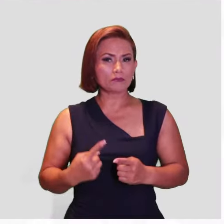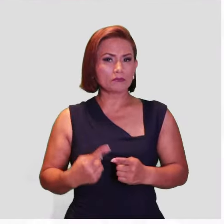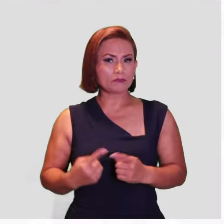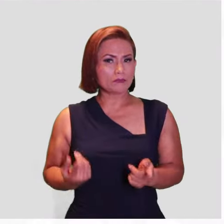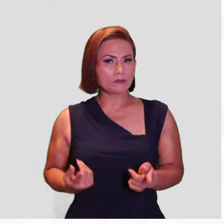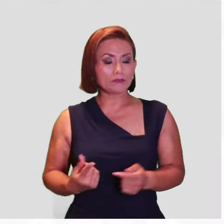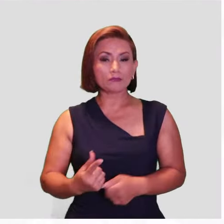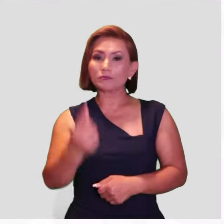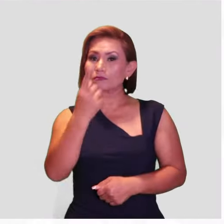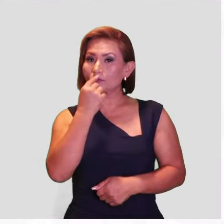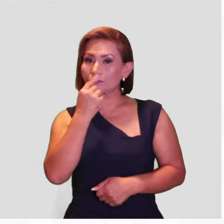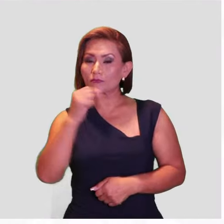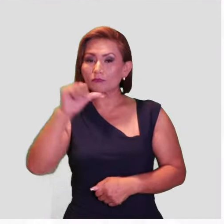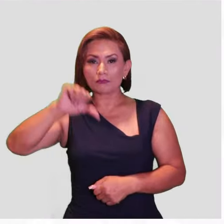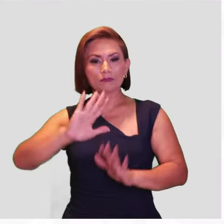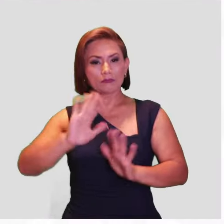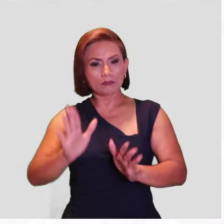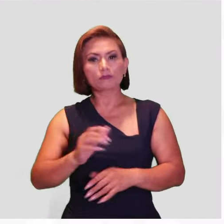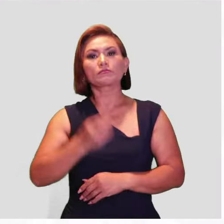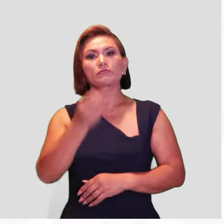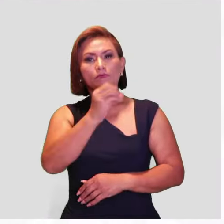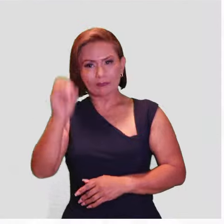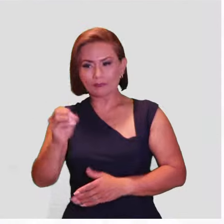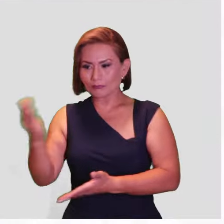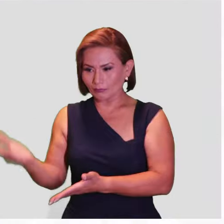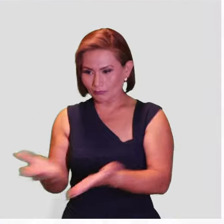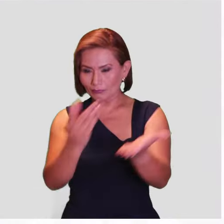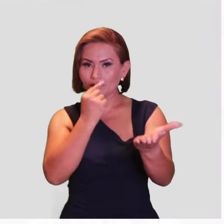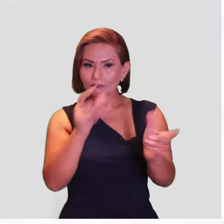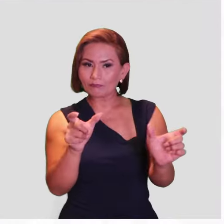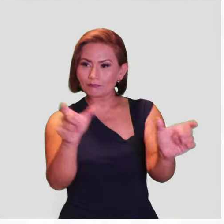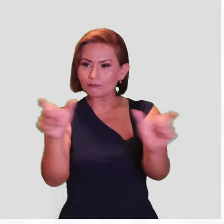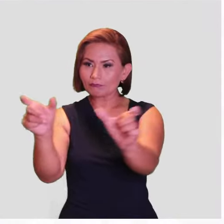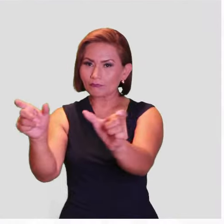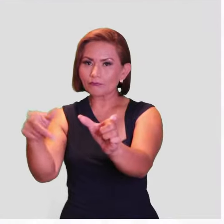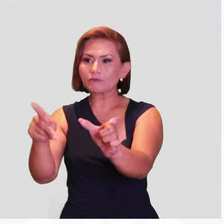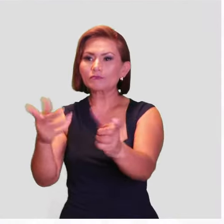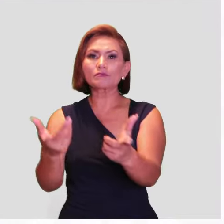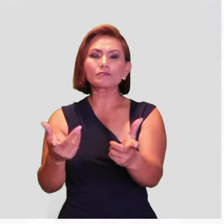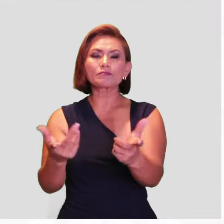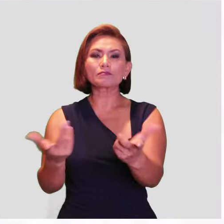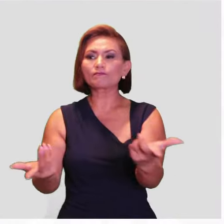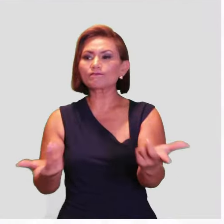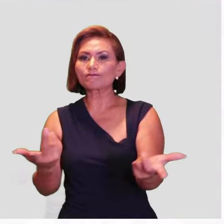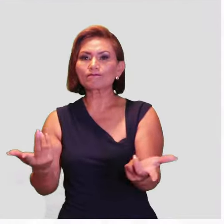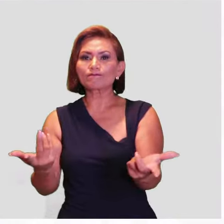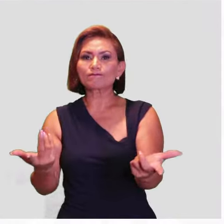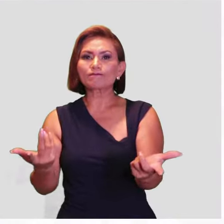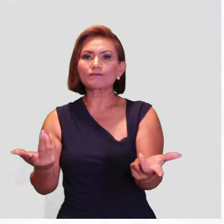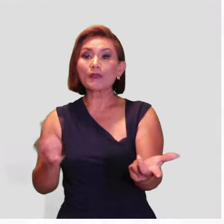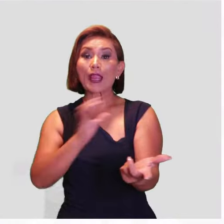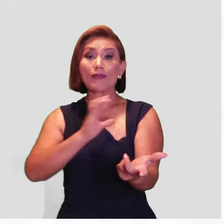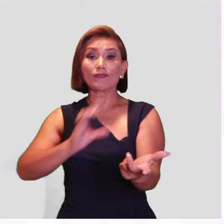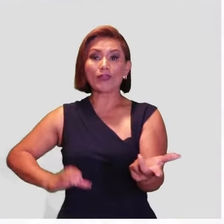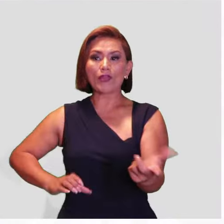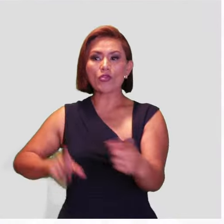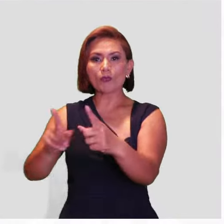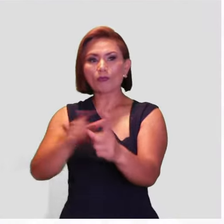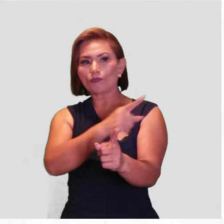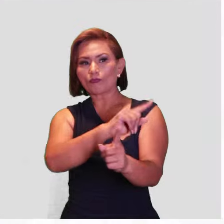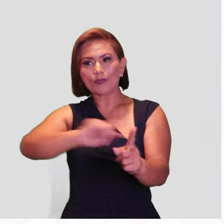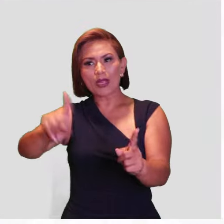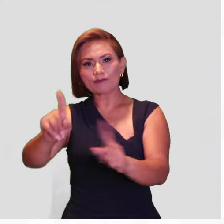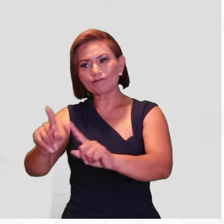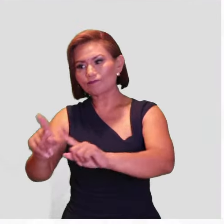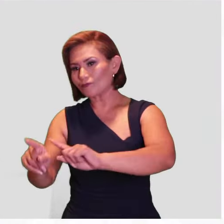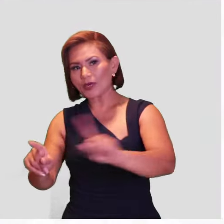tienen una obligación de poder cuidar a la ciudadanía son policías que están asignados a varios de los candidatos que hoy contienden por